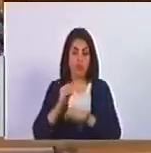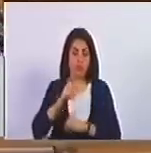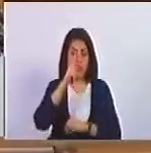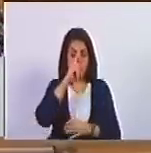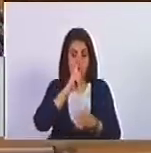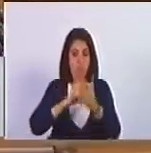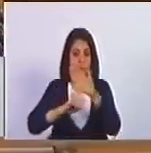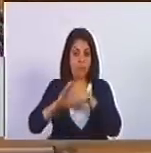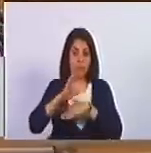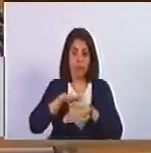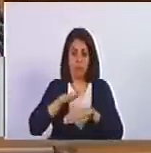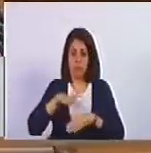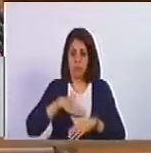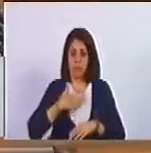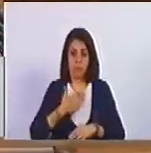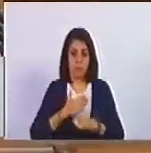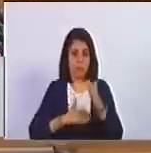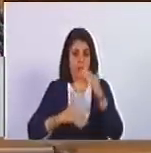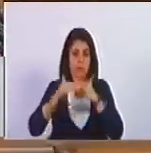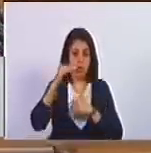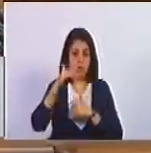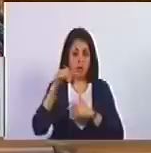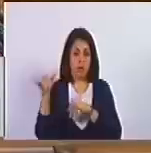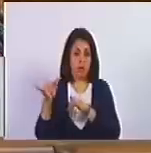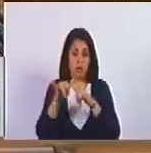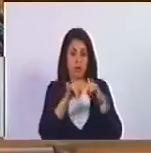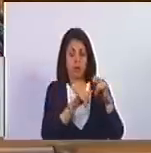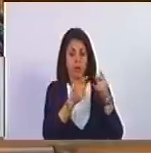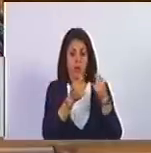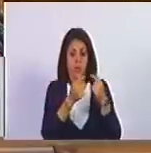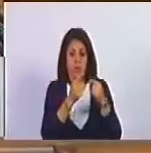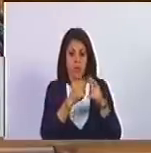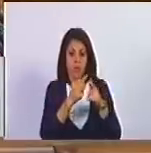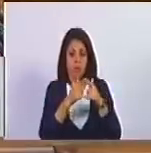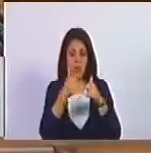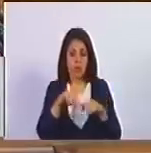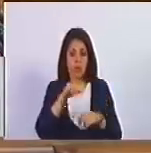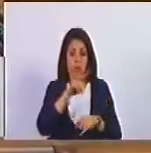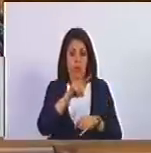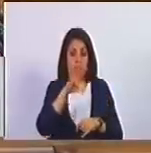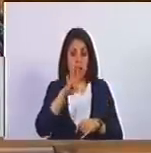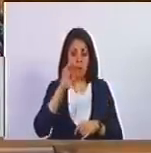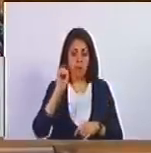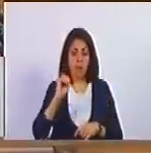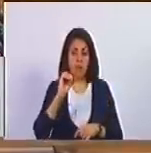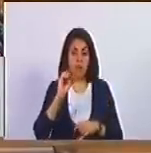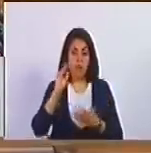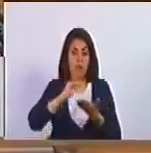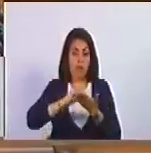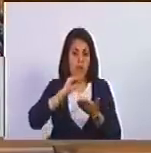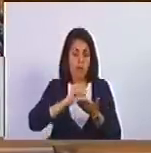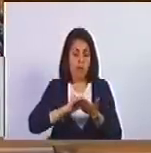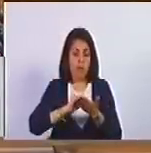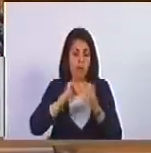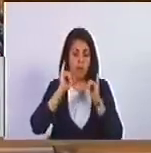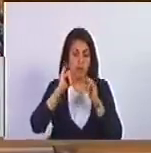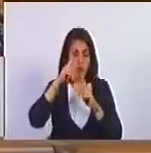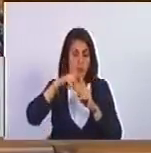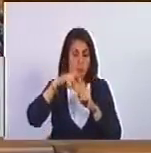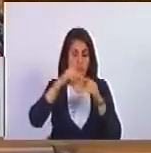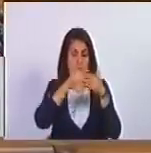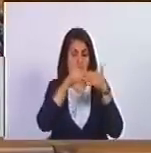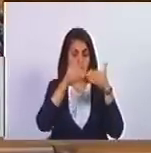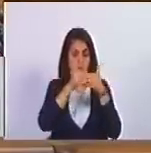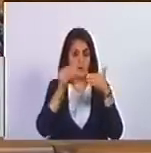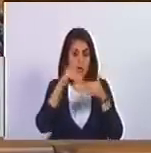para este impuesto no podrá ser superior al equivalente en bolívares de 240 veces el tipo de cambio de la